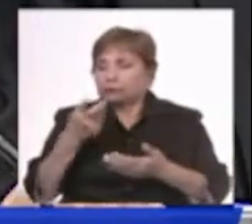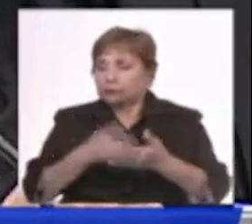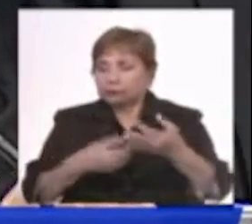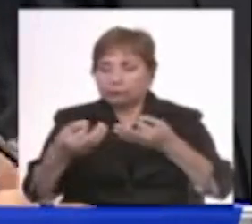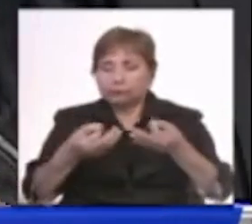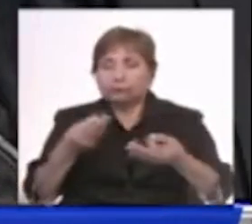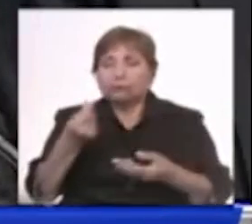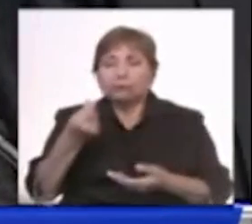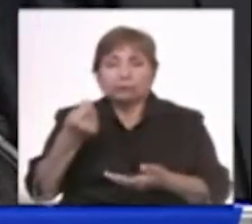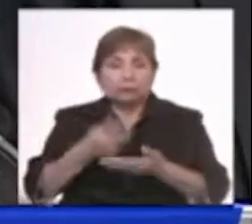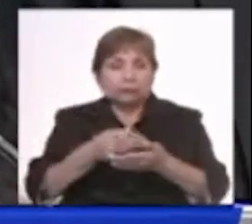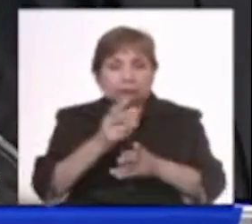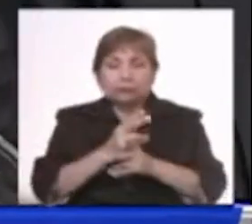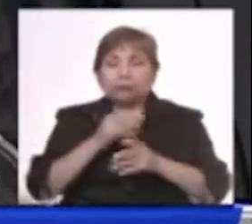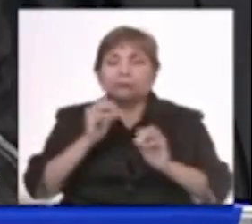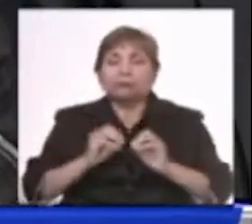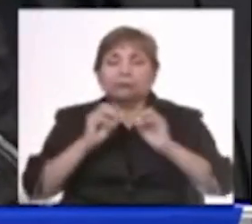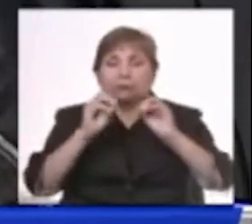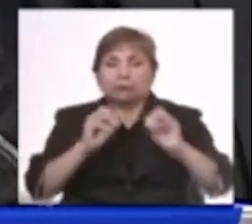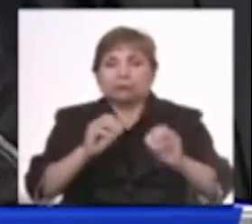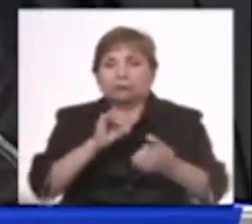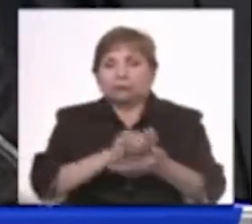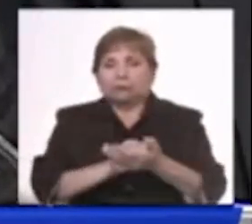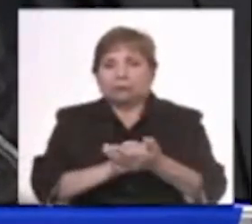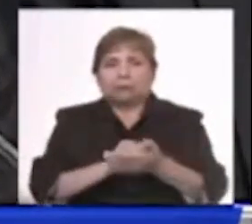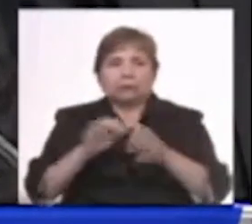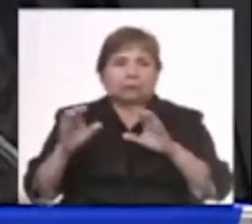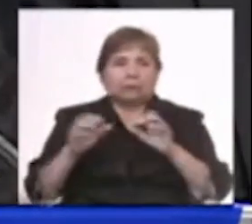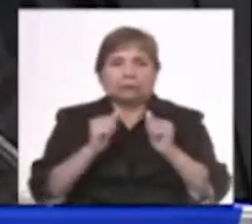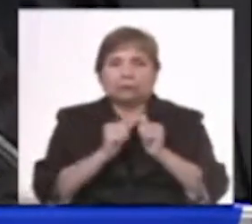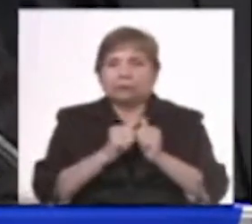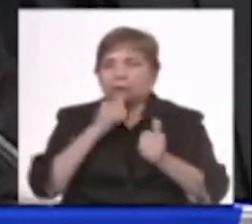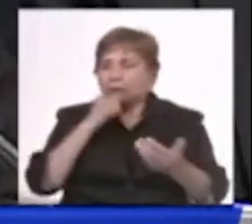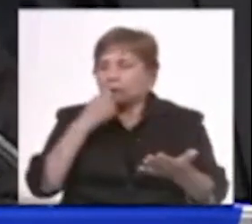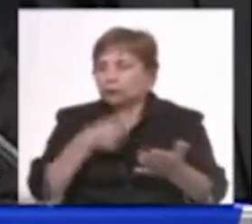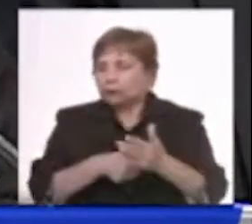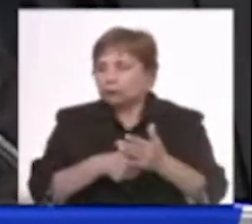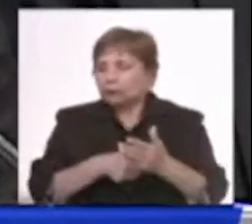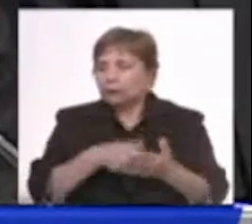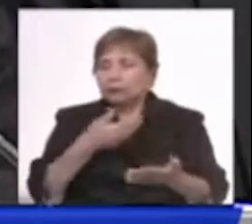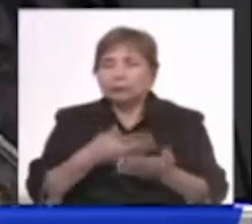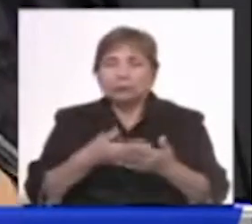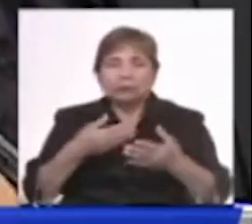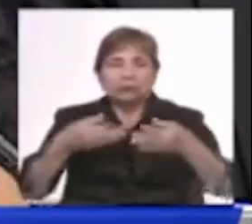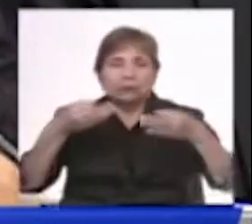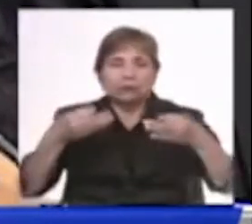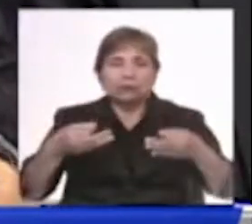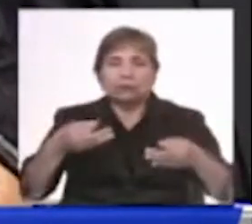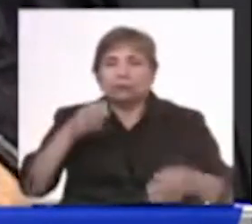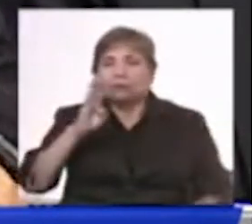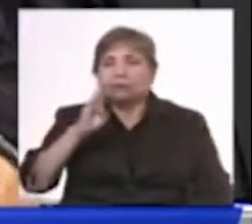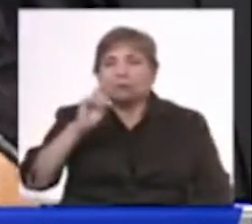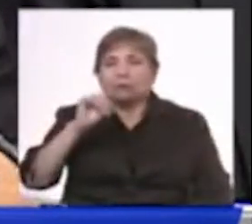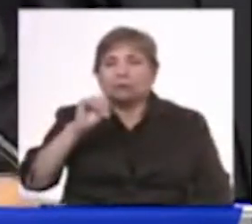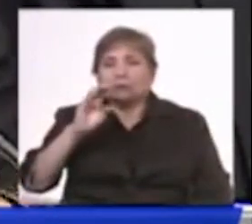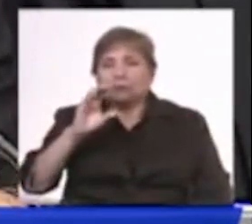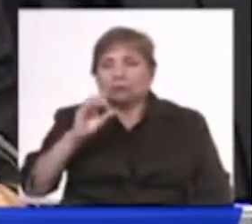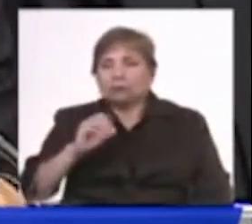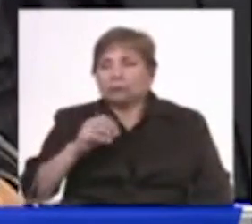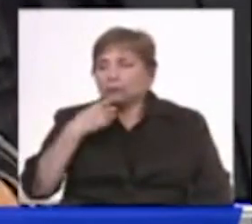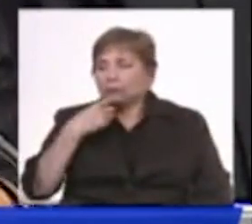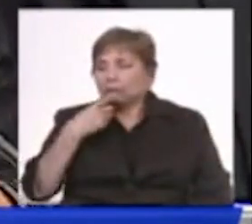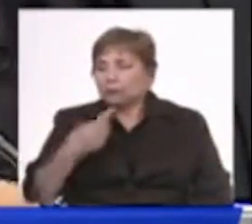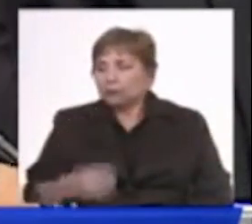del Estado, se procedió a ejecutar la carta fianza, que en realidad el banco